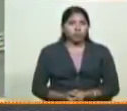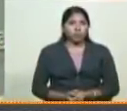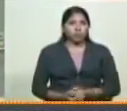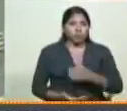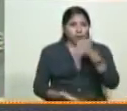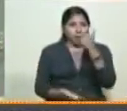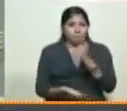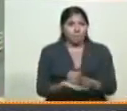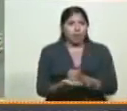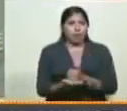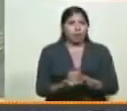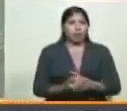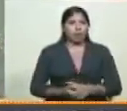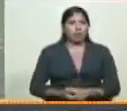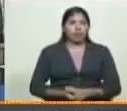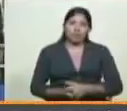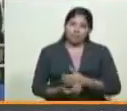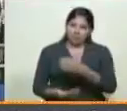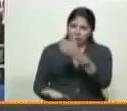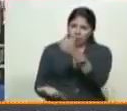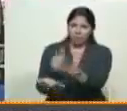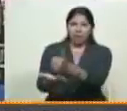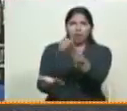Amén, mi amor querido, amén.